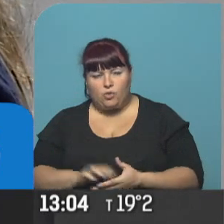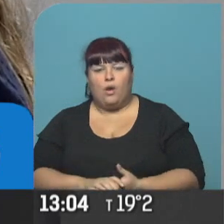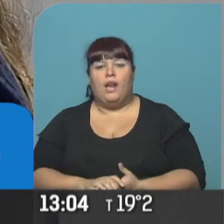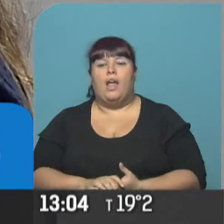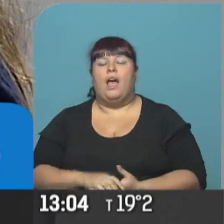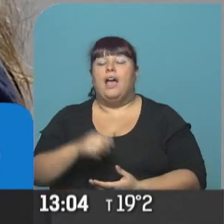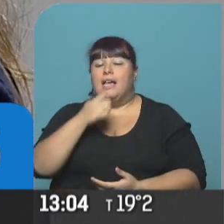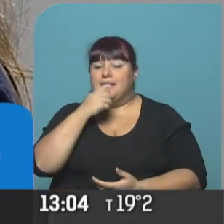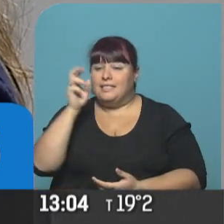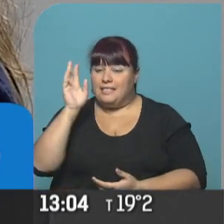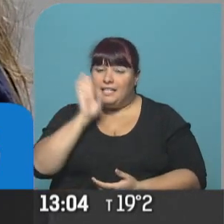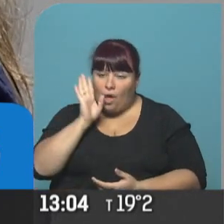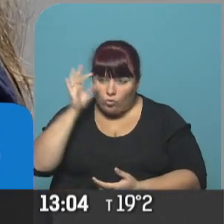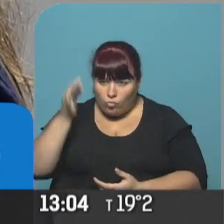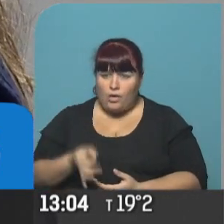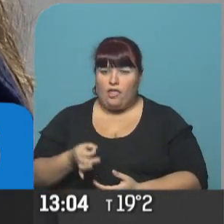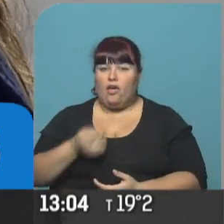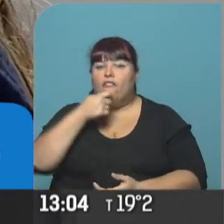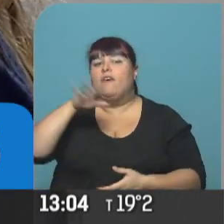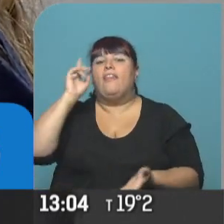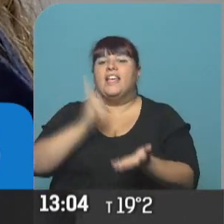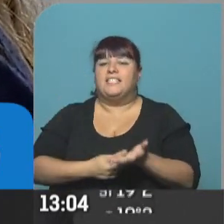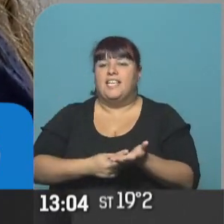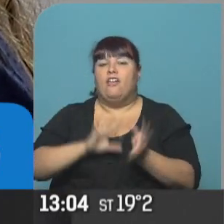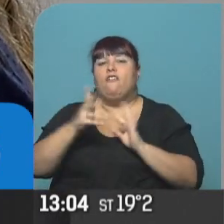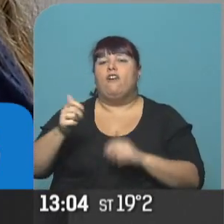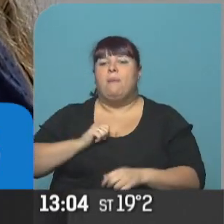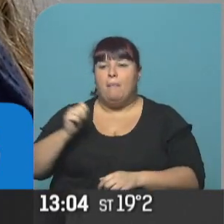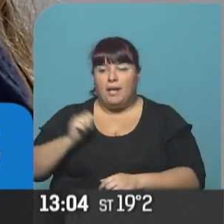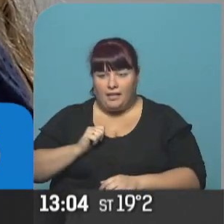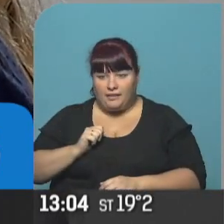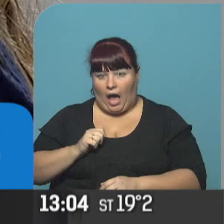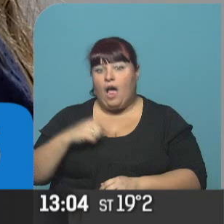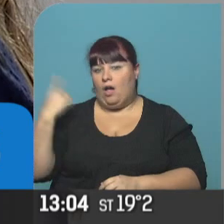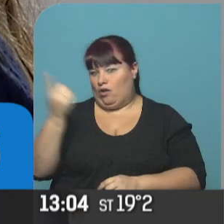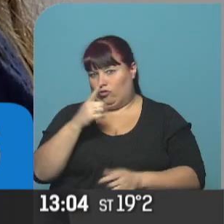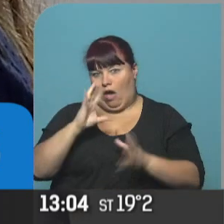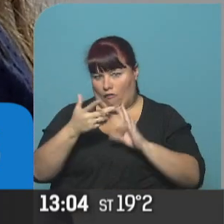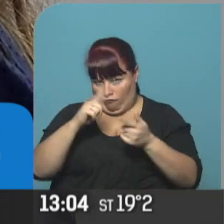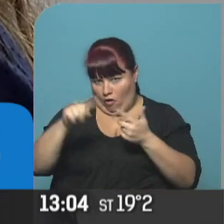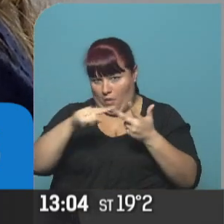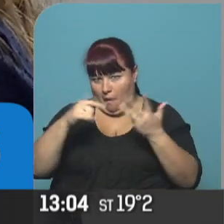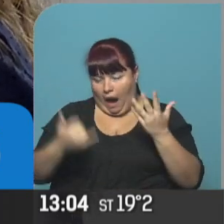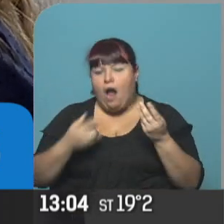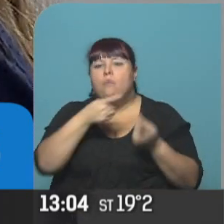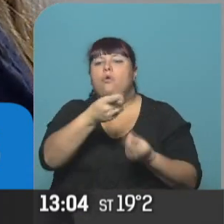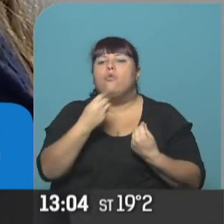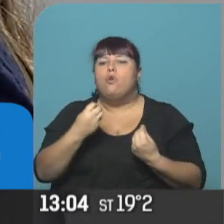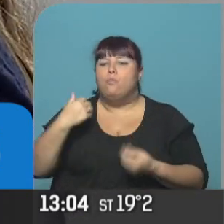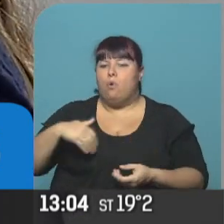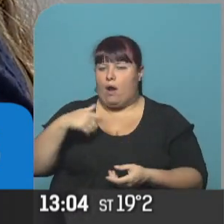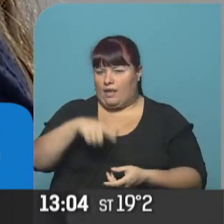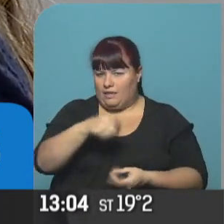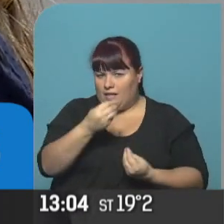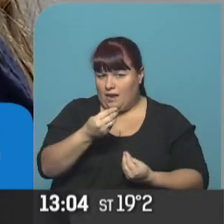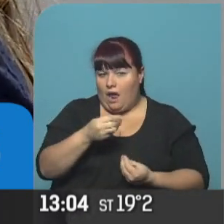los Estados Unidos decidiera tomar una opción militar, porque todas las opciones están a su disposición, ¿cómo respondería usted?